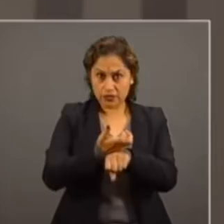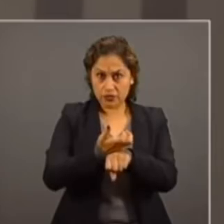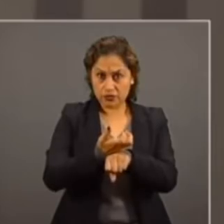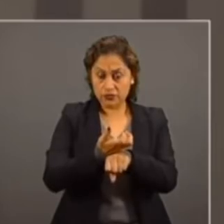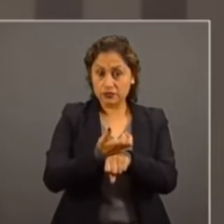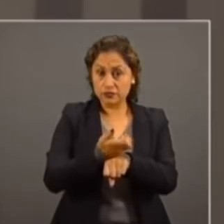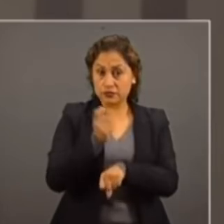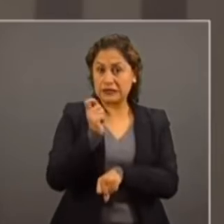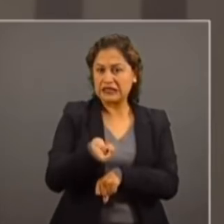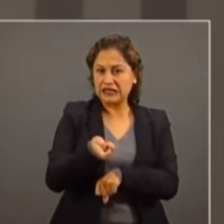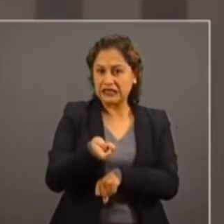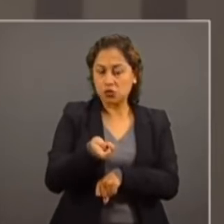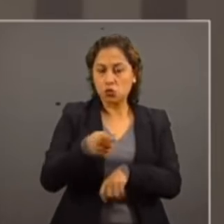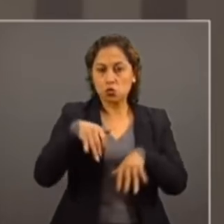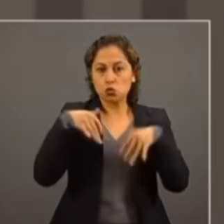señal